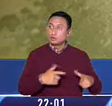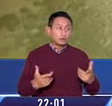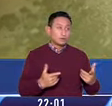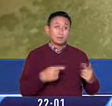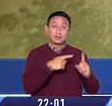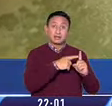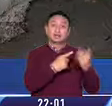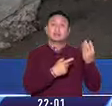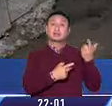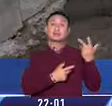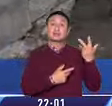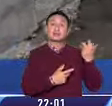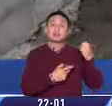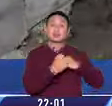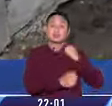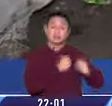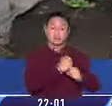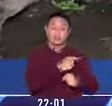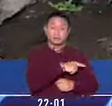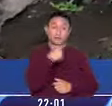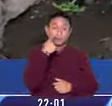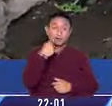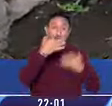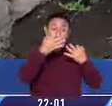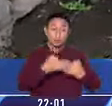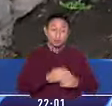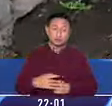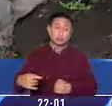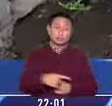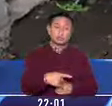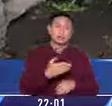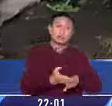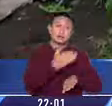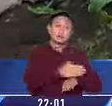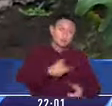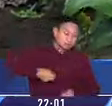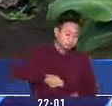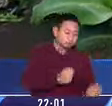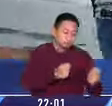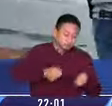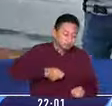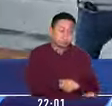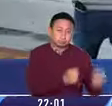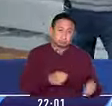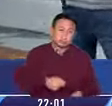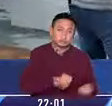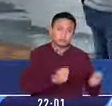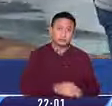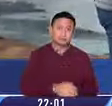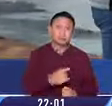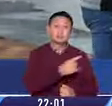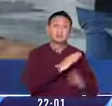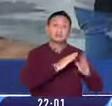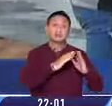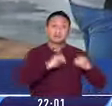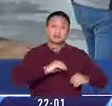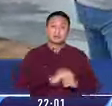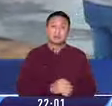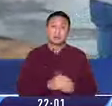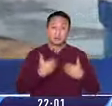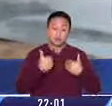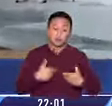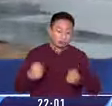de edad. El padre del adolescente lo sorprendió cuando el sujeto se encontraba cavando un hueco en el patio posterior para